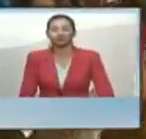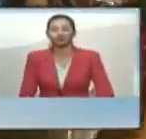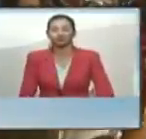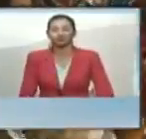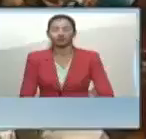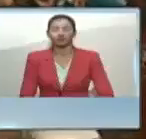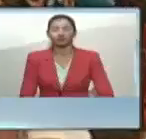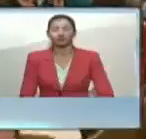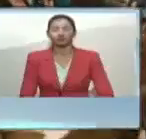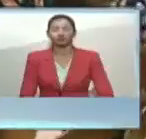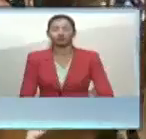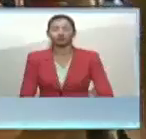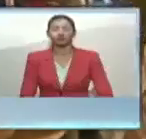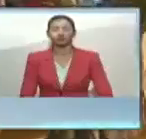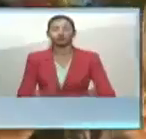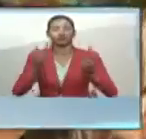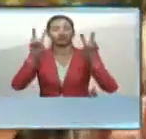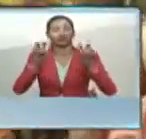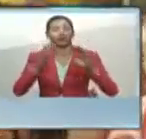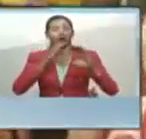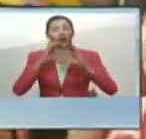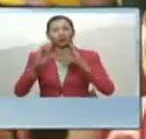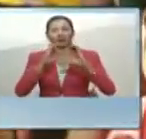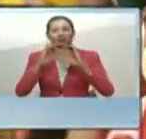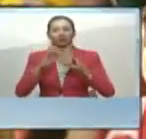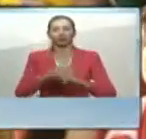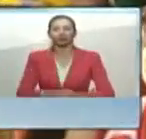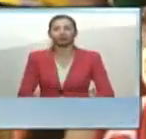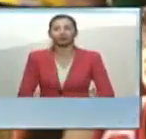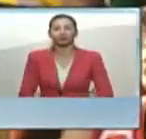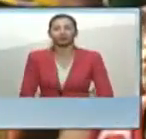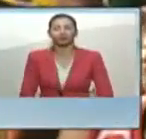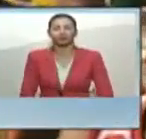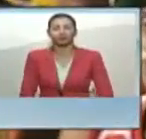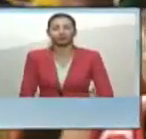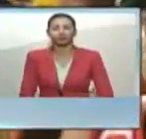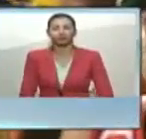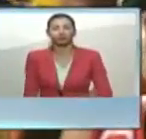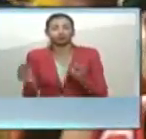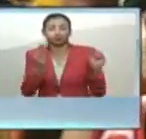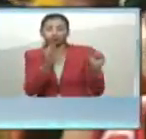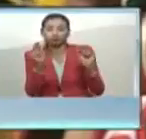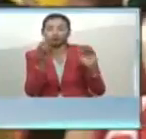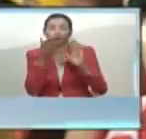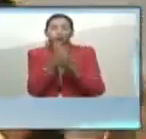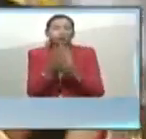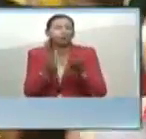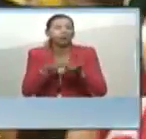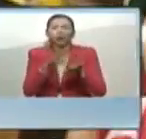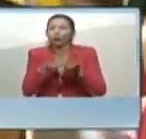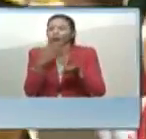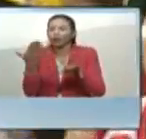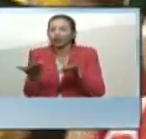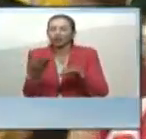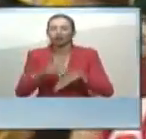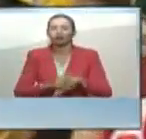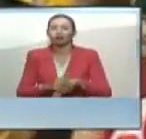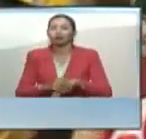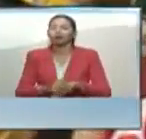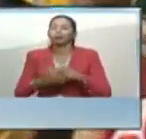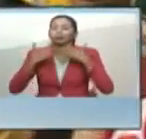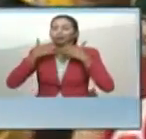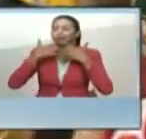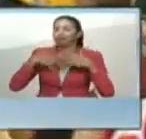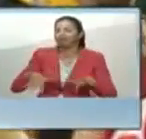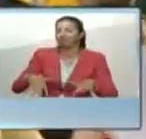popular. En el tema comunicacional, aparte del debate sobre las causas que generaron la derrota o